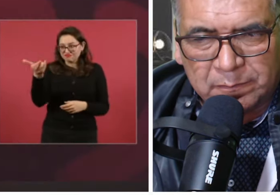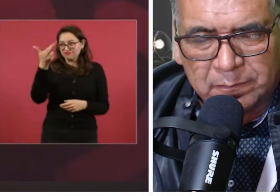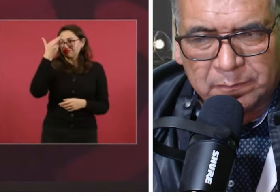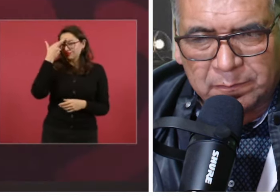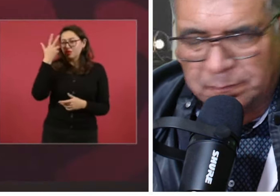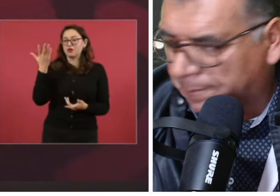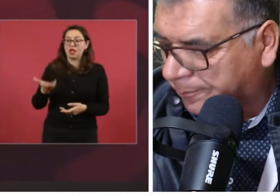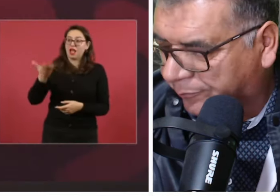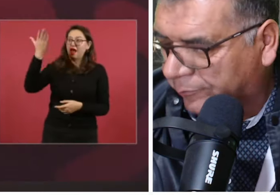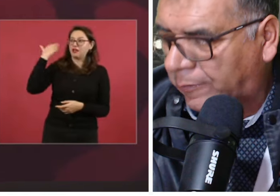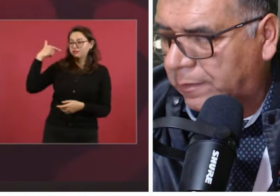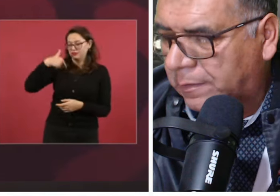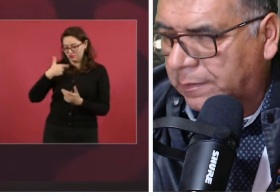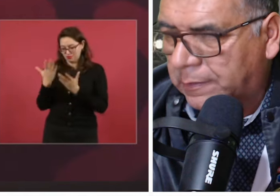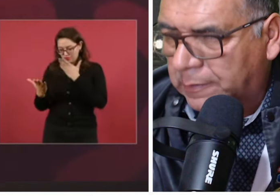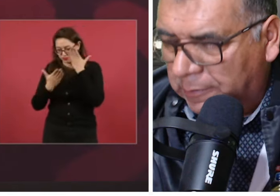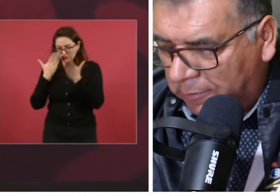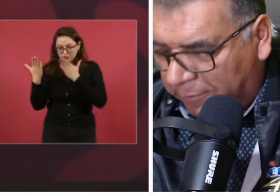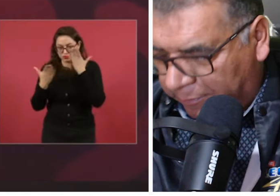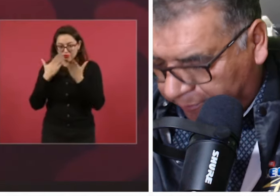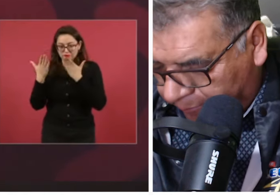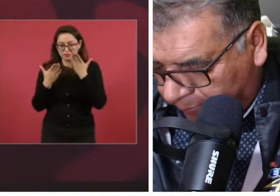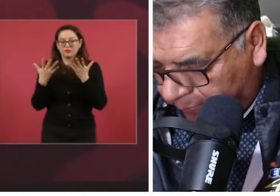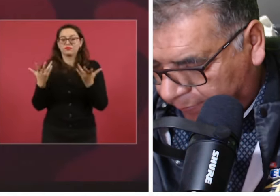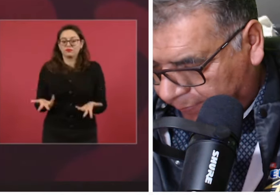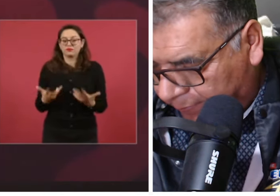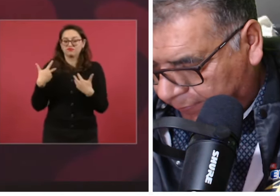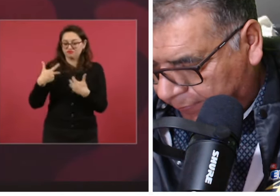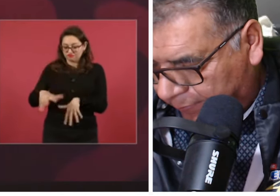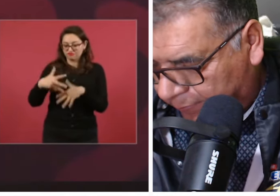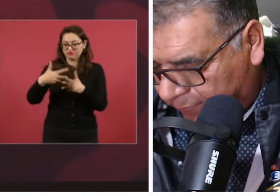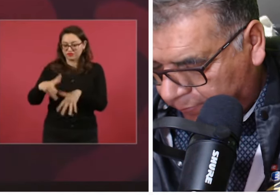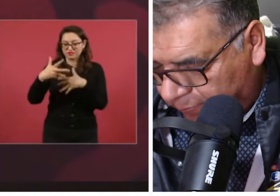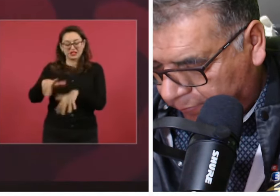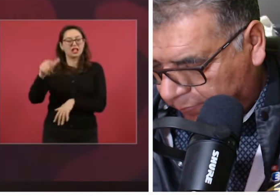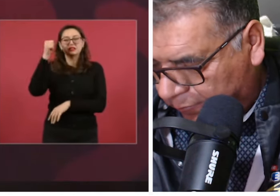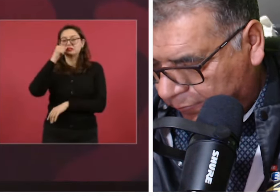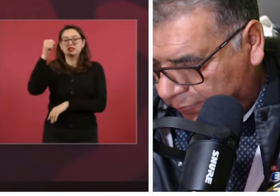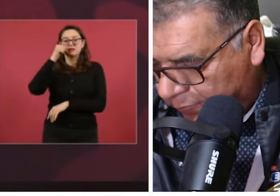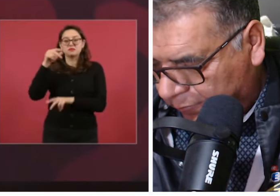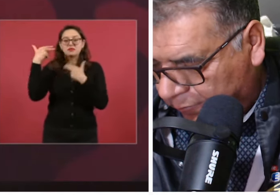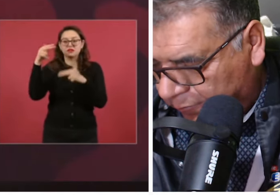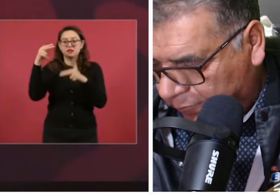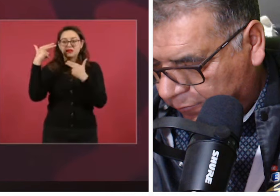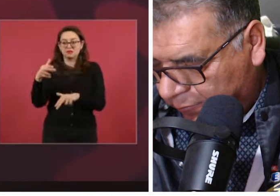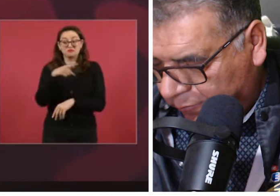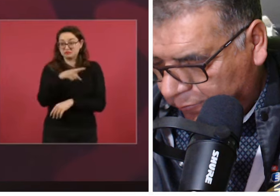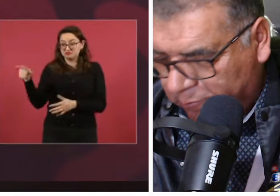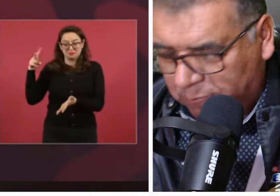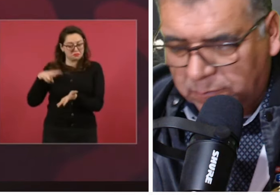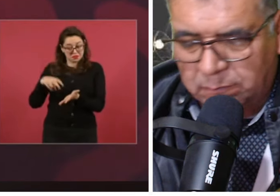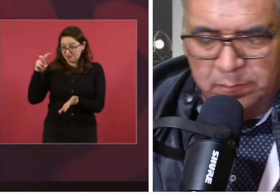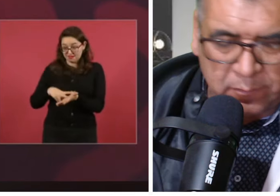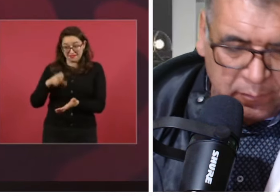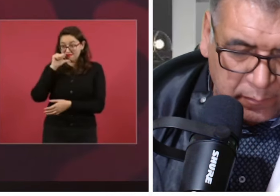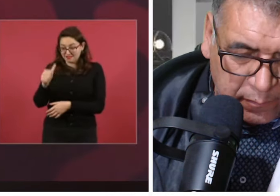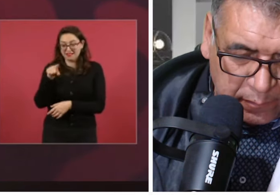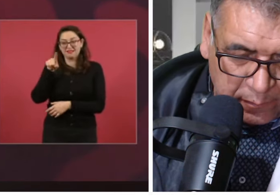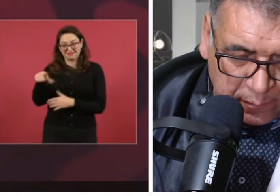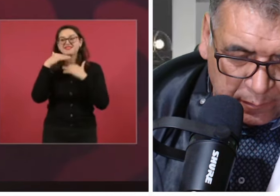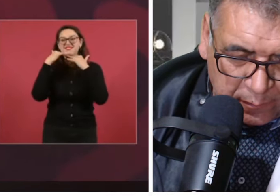estudiando y participábamos en las manifestaciones, decíamos: el que no brinque es charro, el que no brinque es